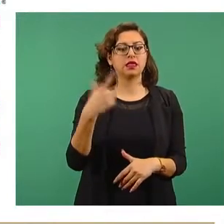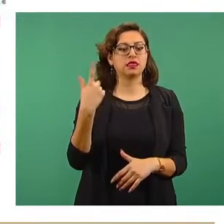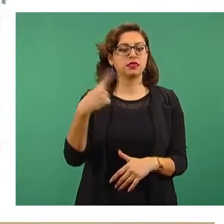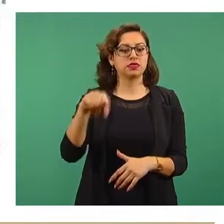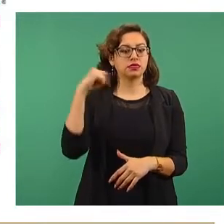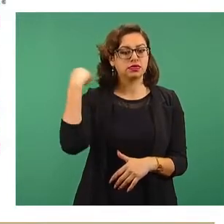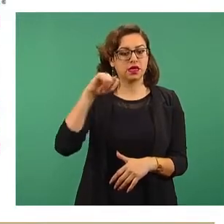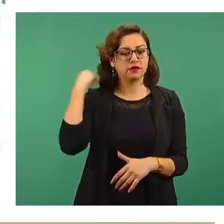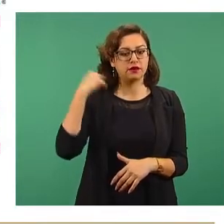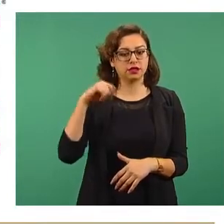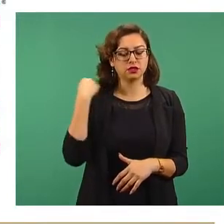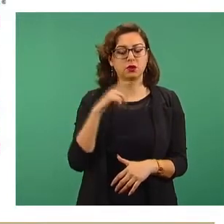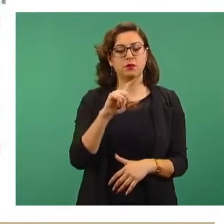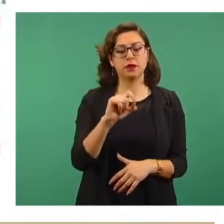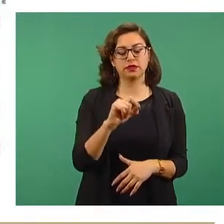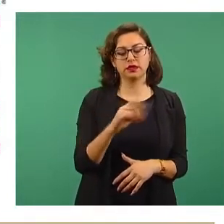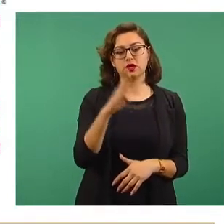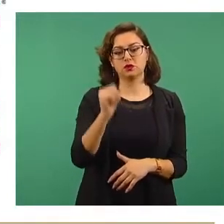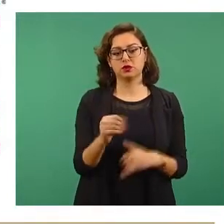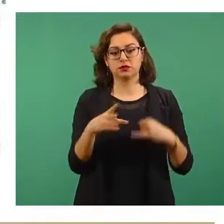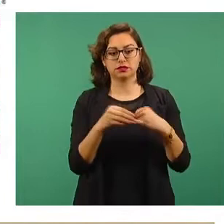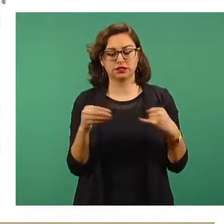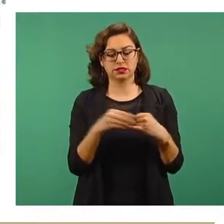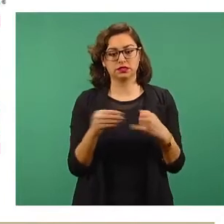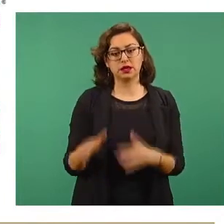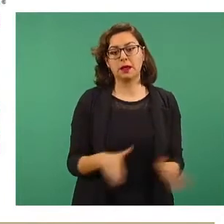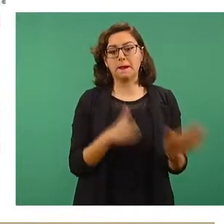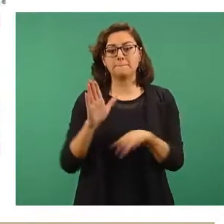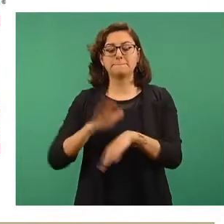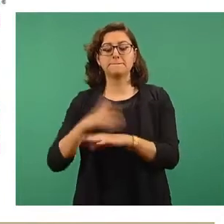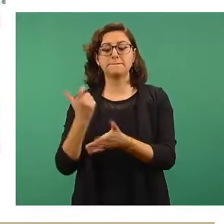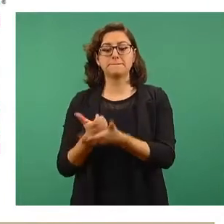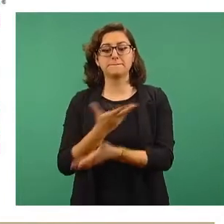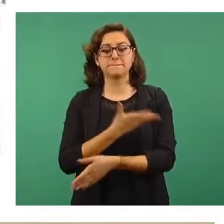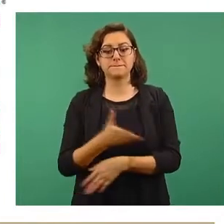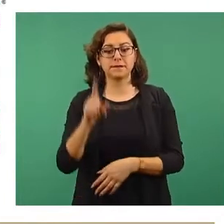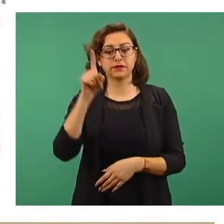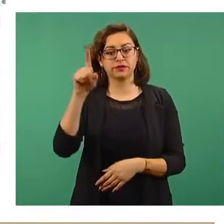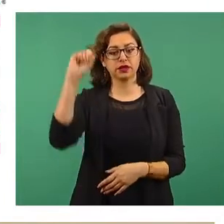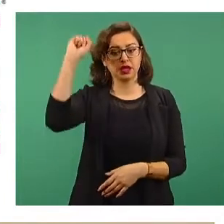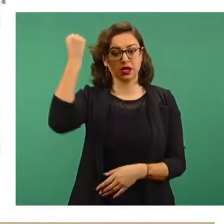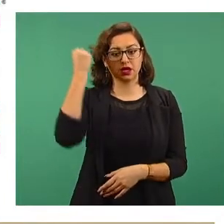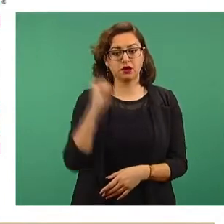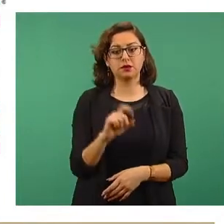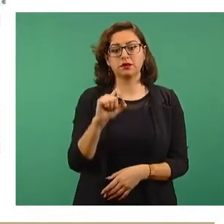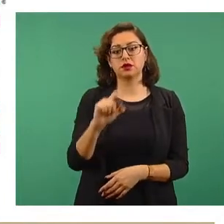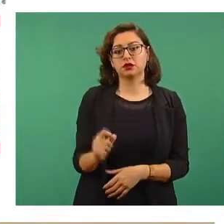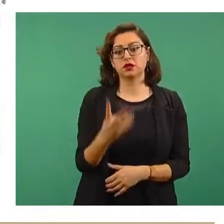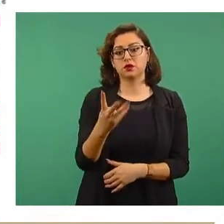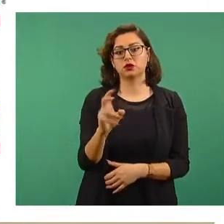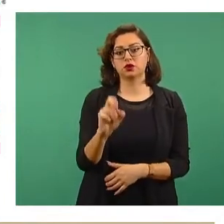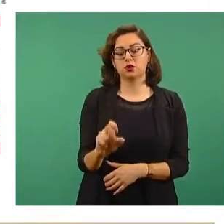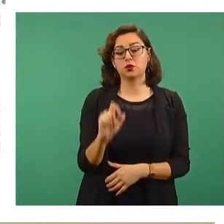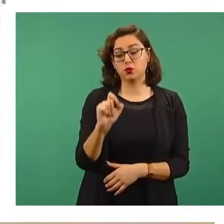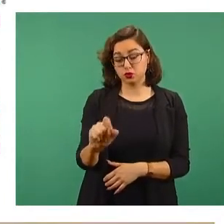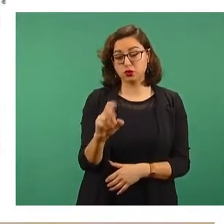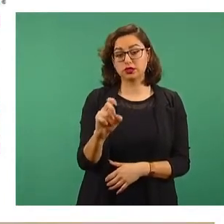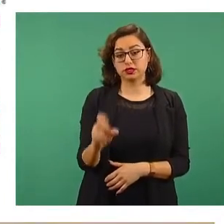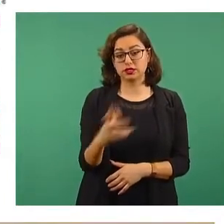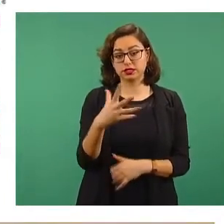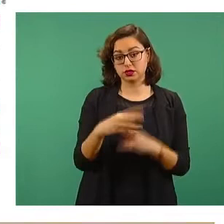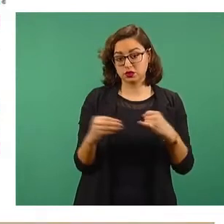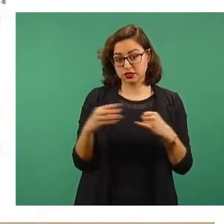20 pesos con 9 centavos por G500. La más cara se encontró en Culiacán, Sinaloa, en 24 pesos con